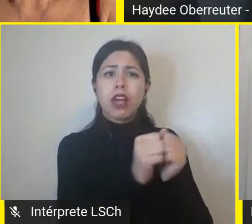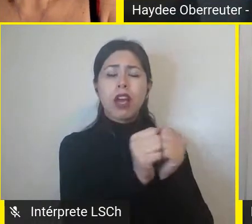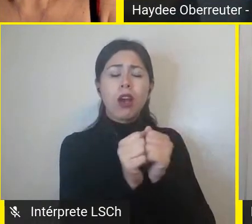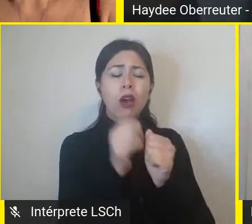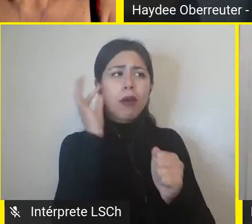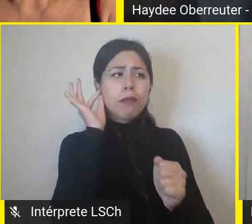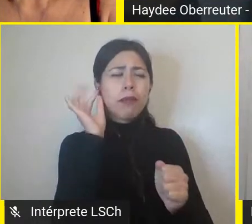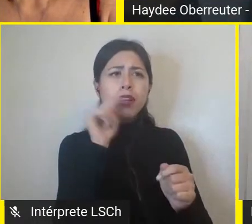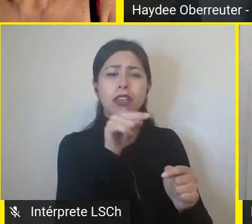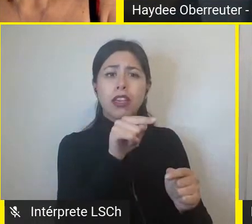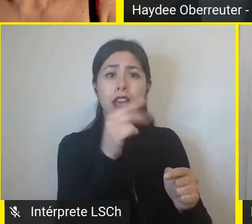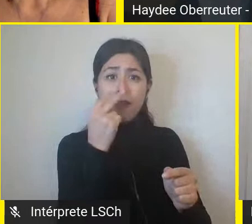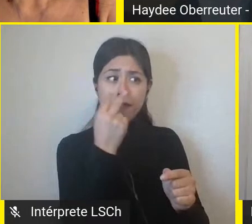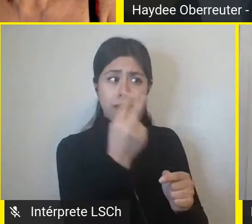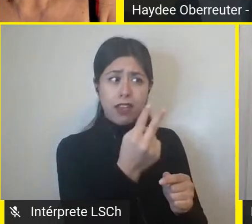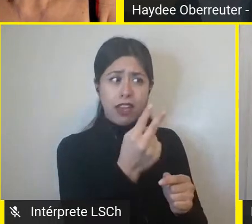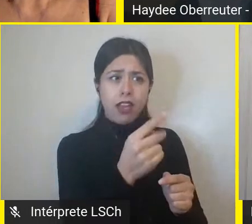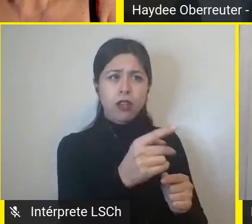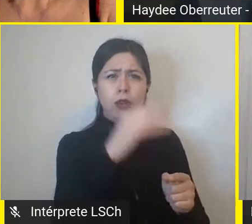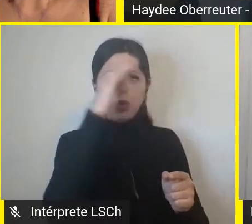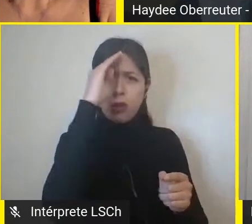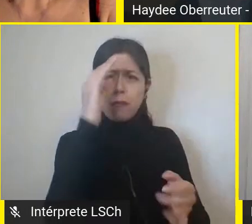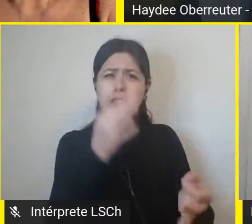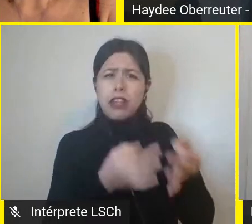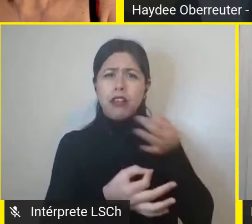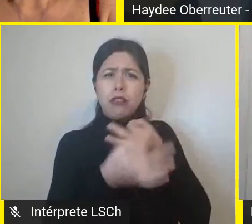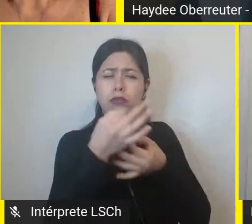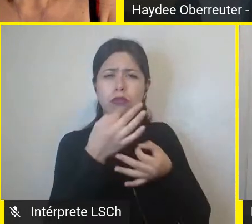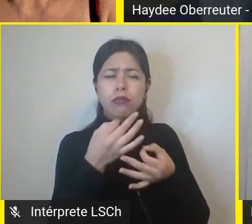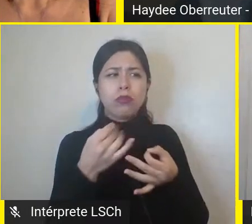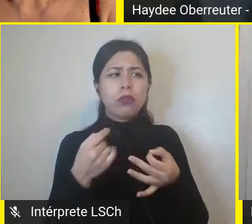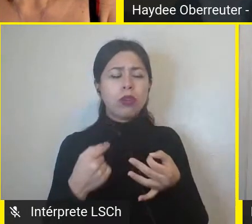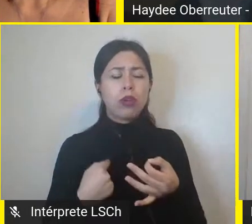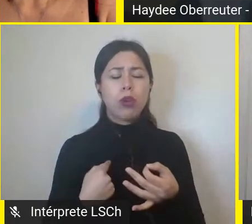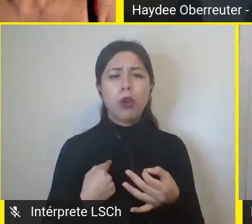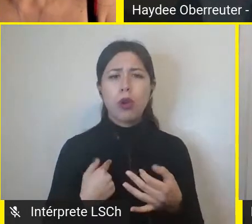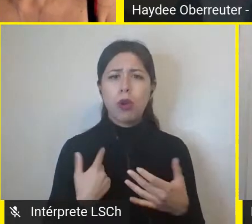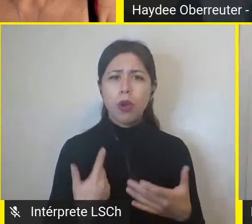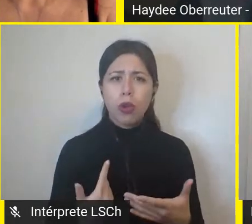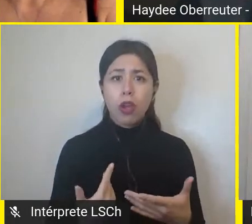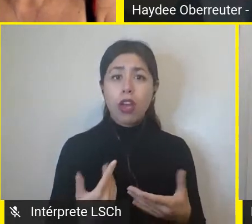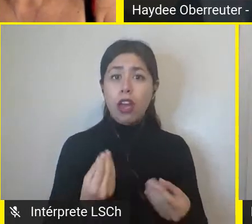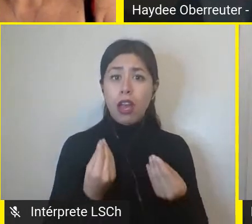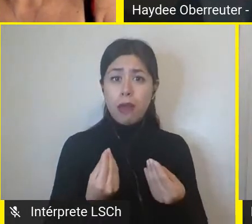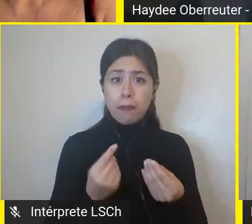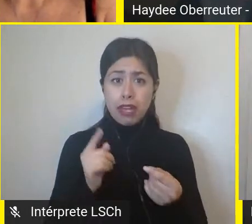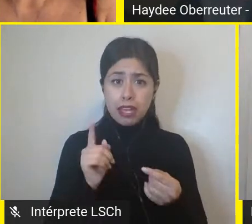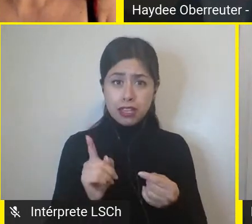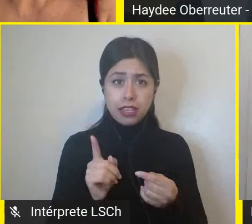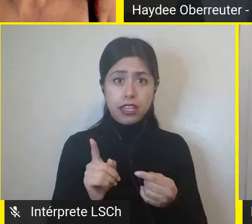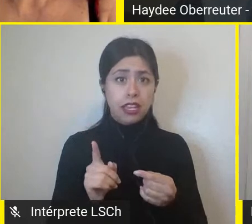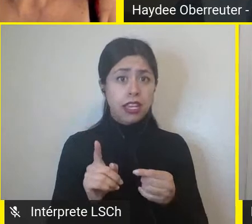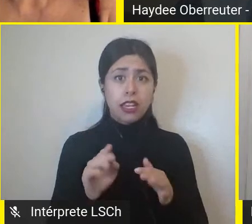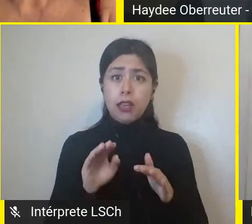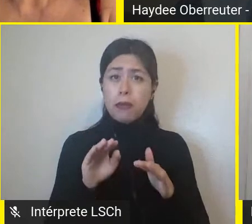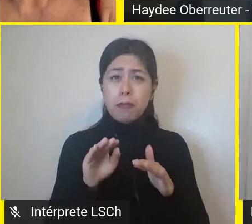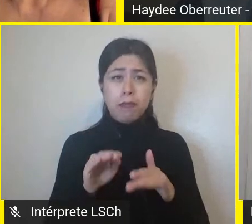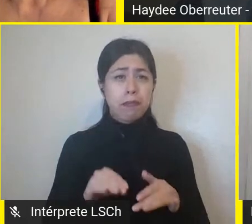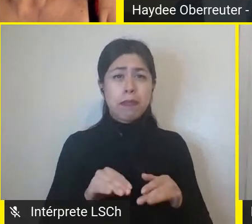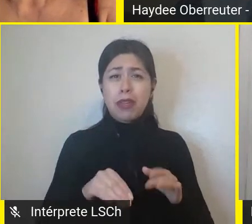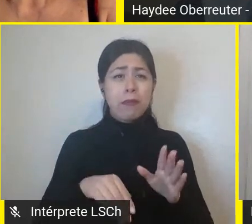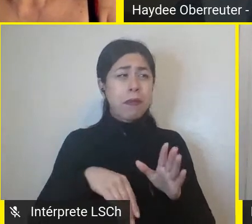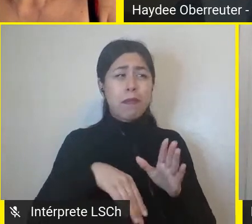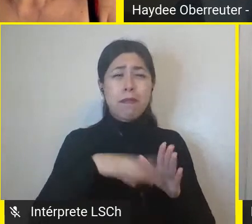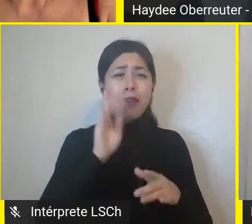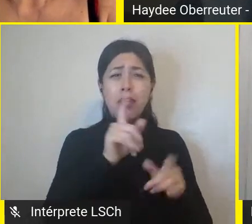me pone en mi lugar y me dice: lo que a ti te ha sucedido es lo que le ha pasado a la inmensa mayoría de las que están